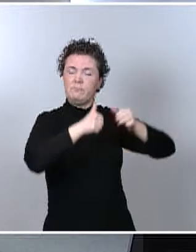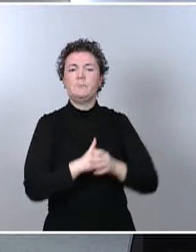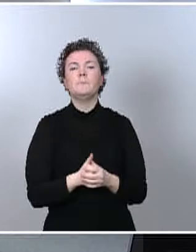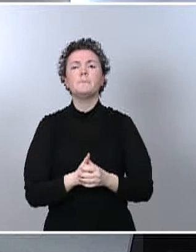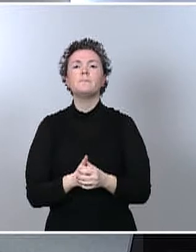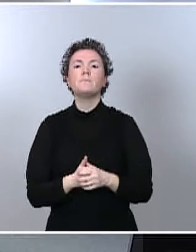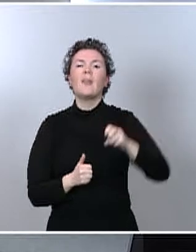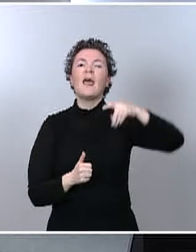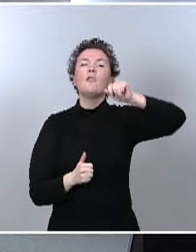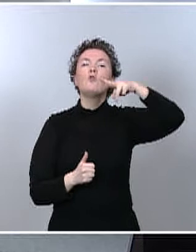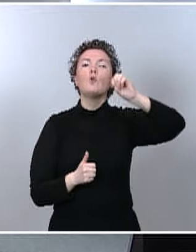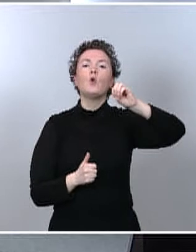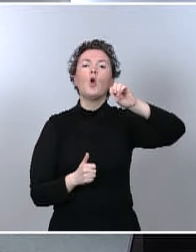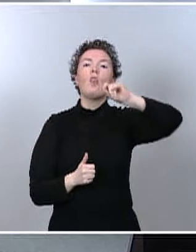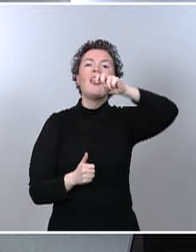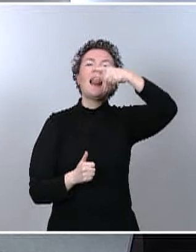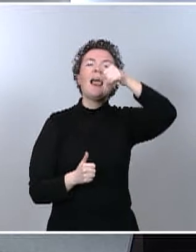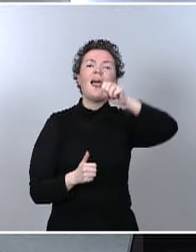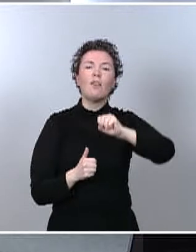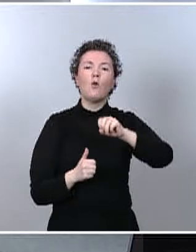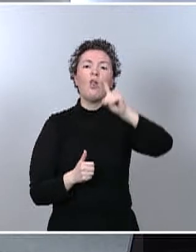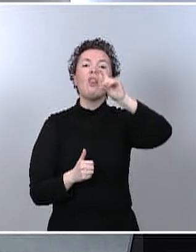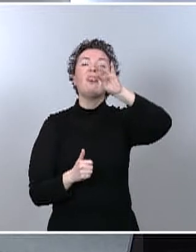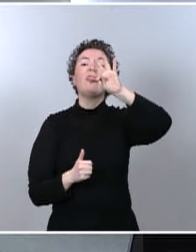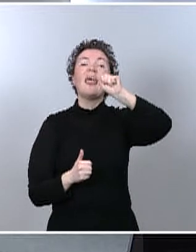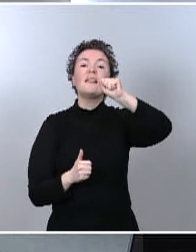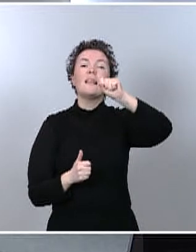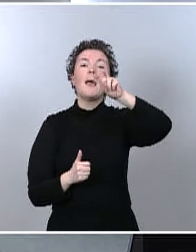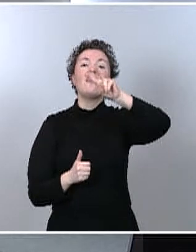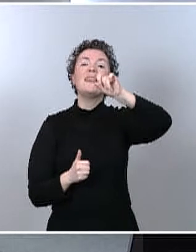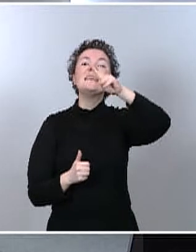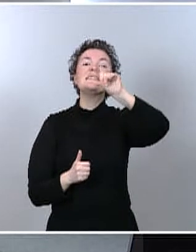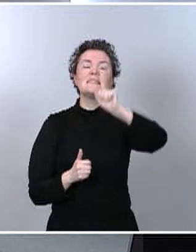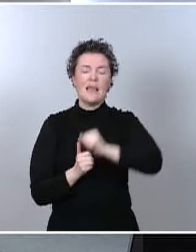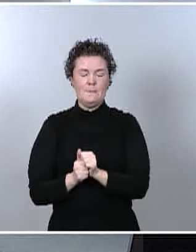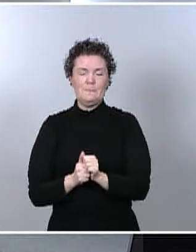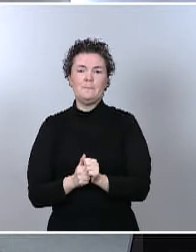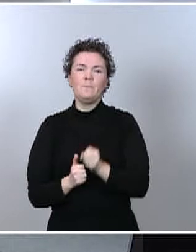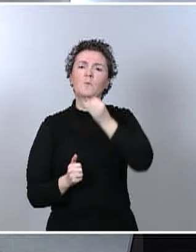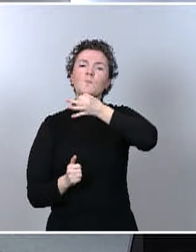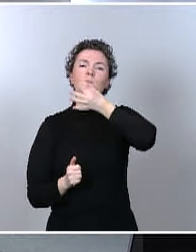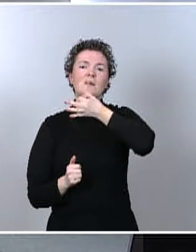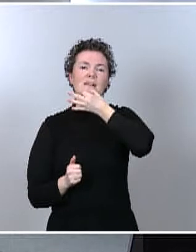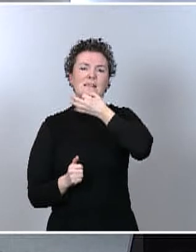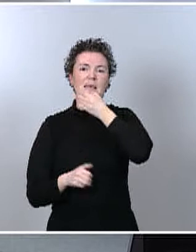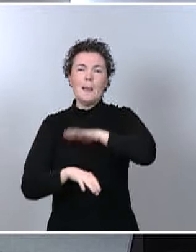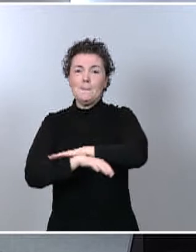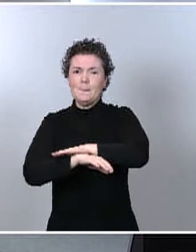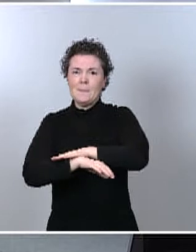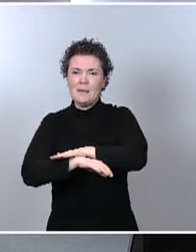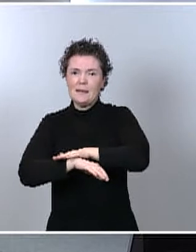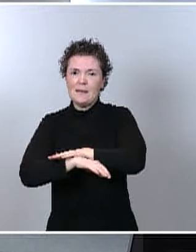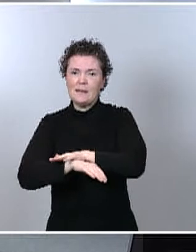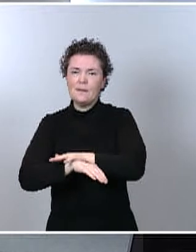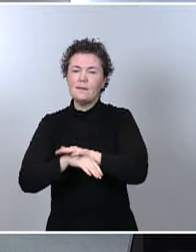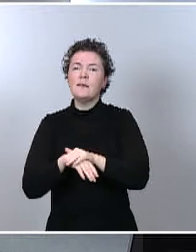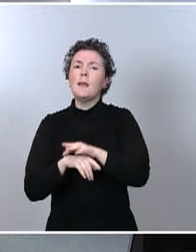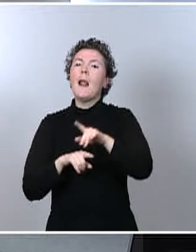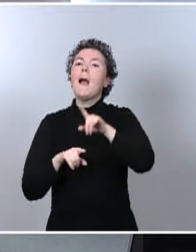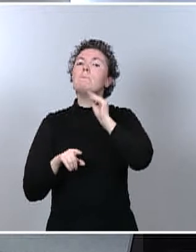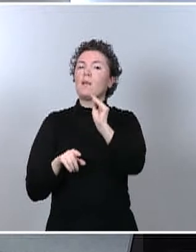las indicaciones que ha dado el fabricante de la vacuna y que han tenido el visto bueno de la Agencia Europea del